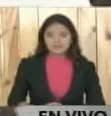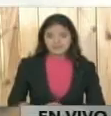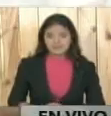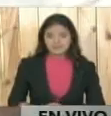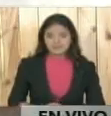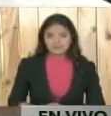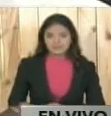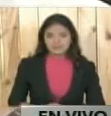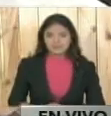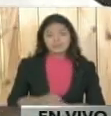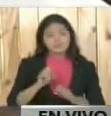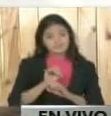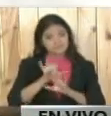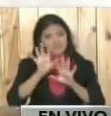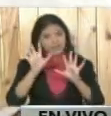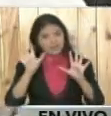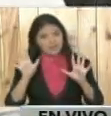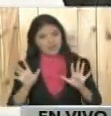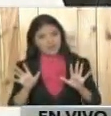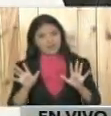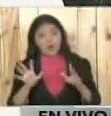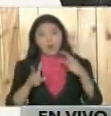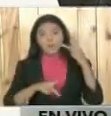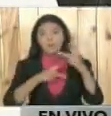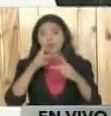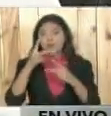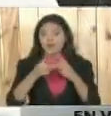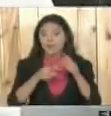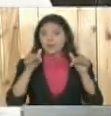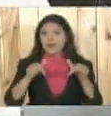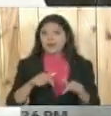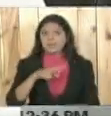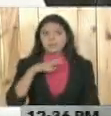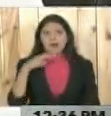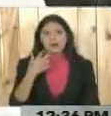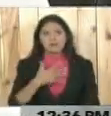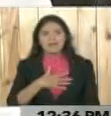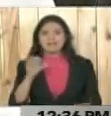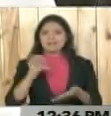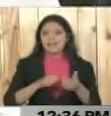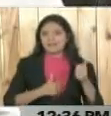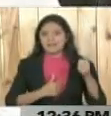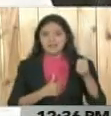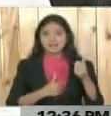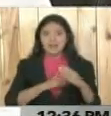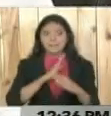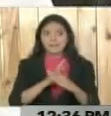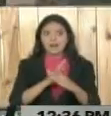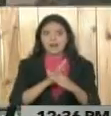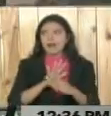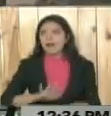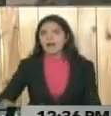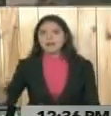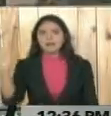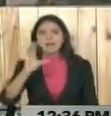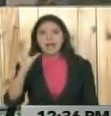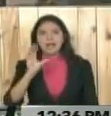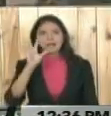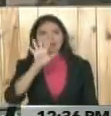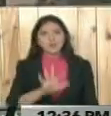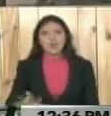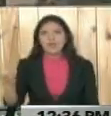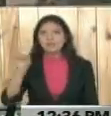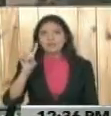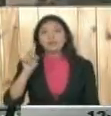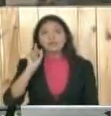FM. Por supuesto, en el programa más sabroso de Salsa al Mediodía, paralizamos Caracas y Venezuela y gran parte